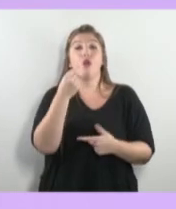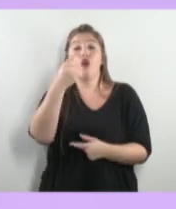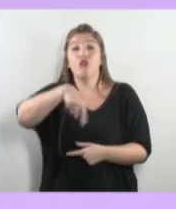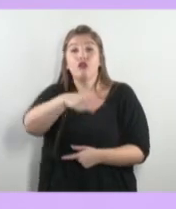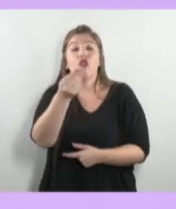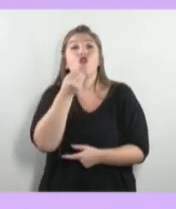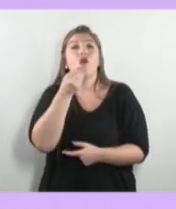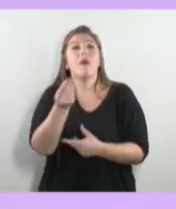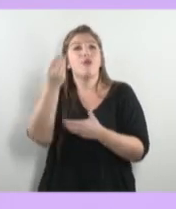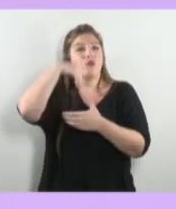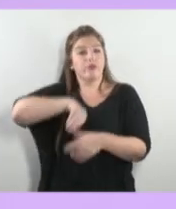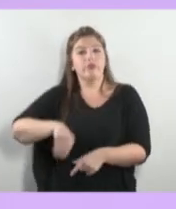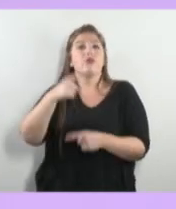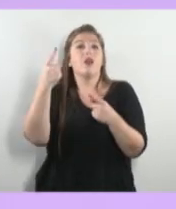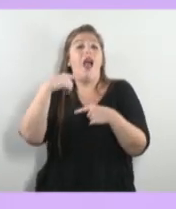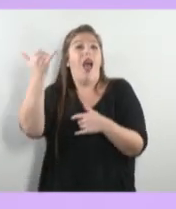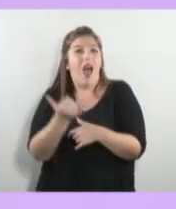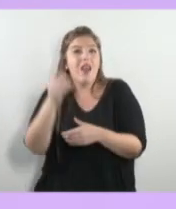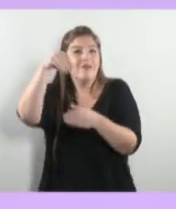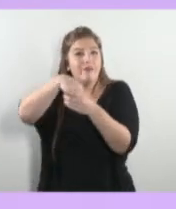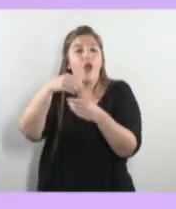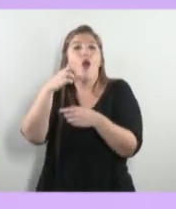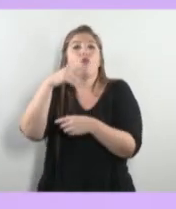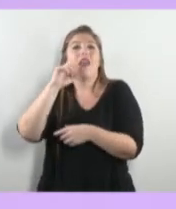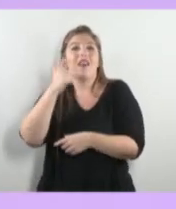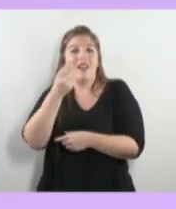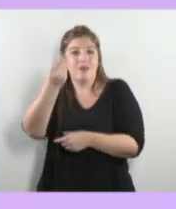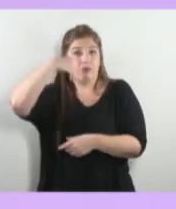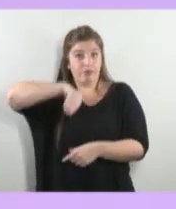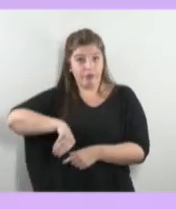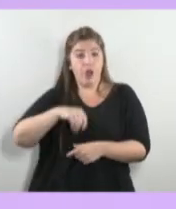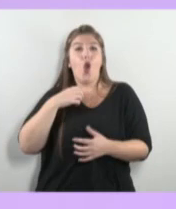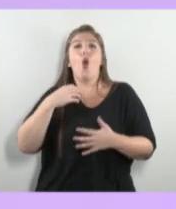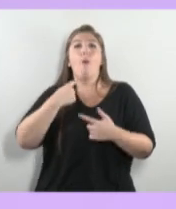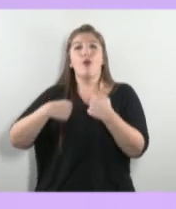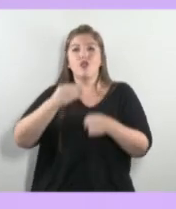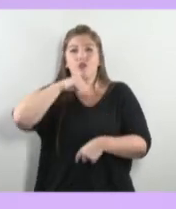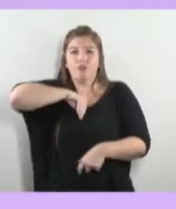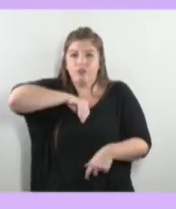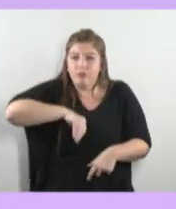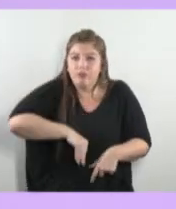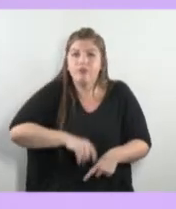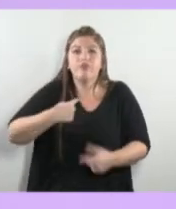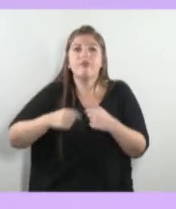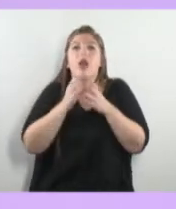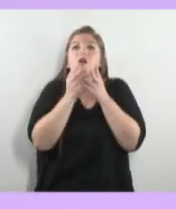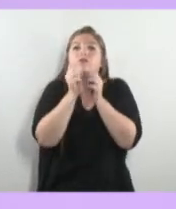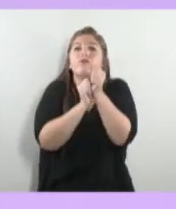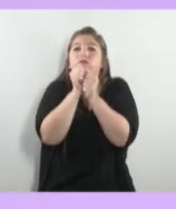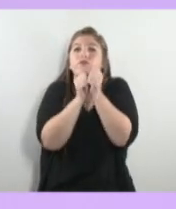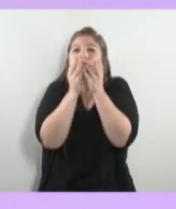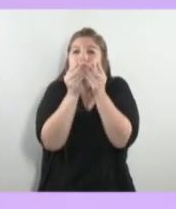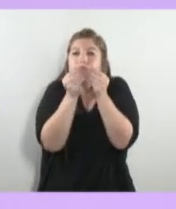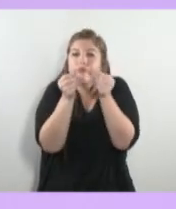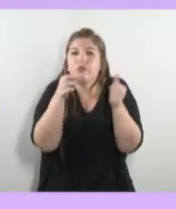alimentos ricos en proteínas, la digestión, el proceso digestivo, lo que va a hacer justamente es degradar esa molécula, esa